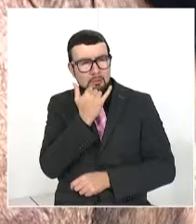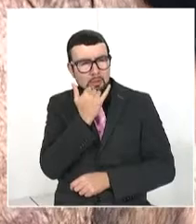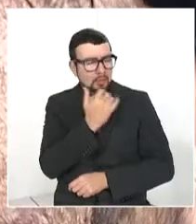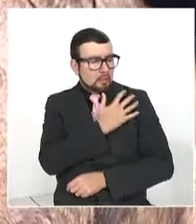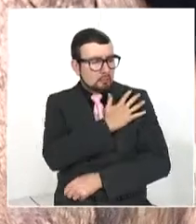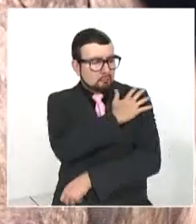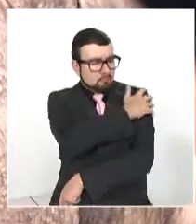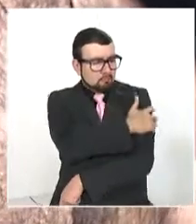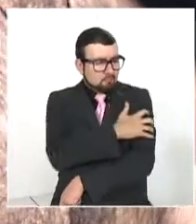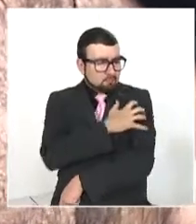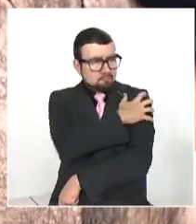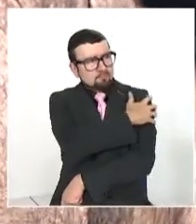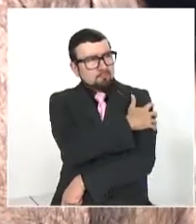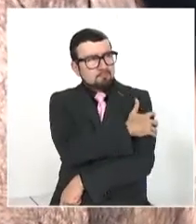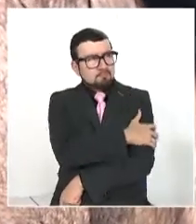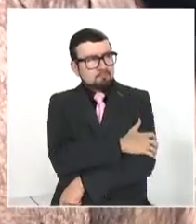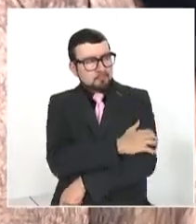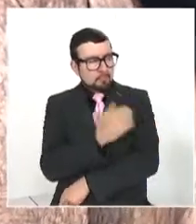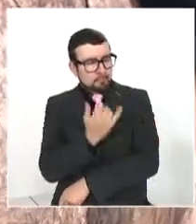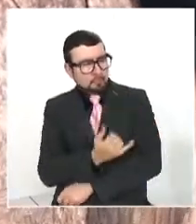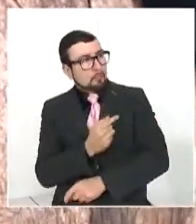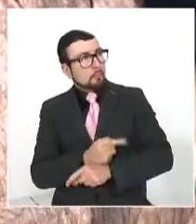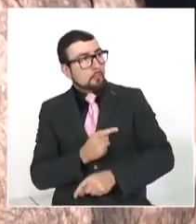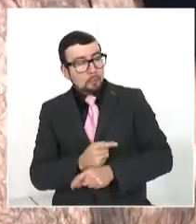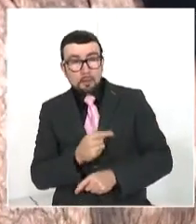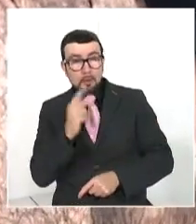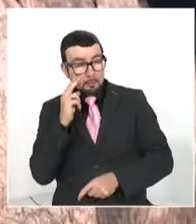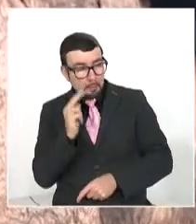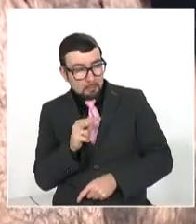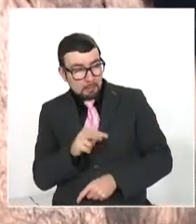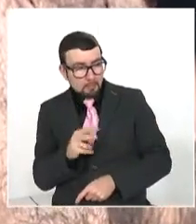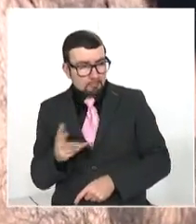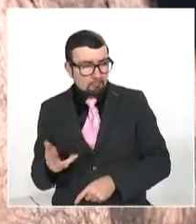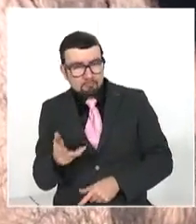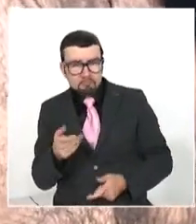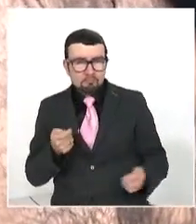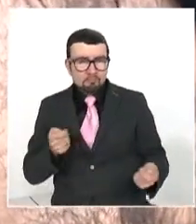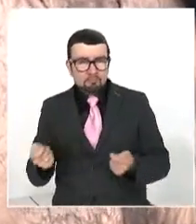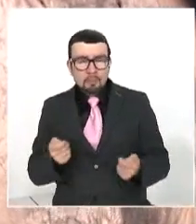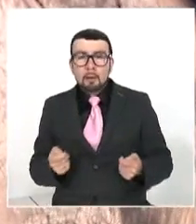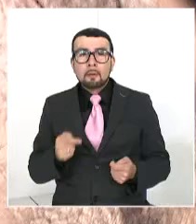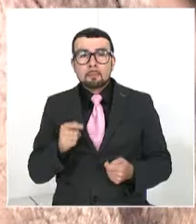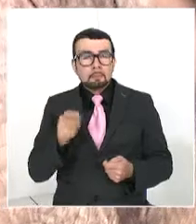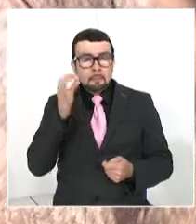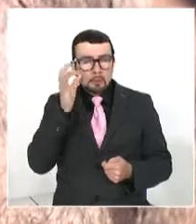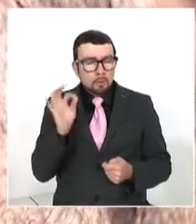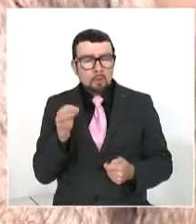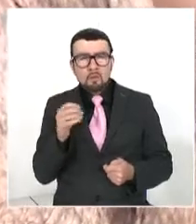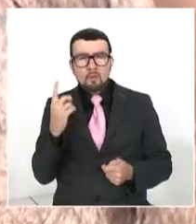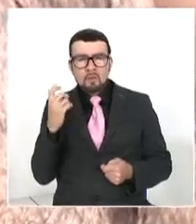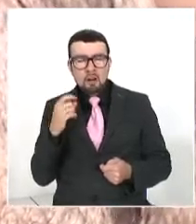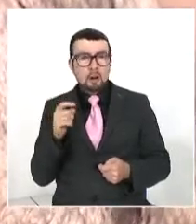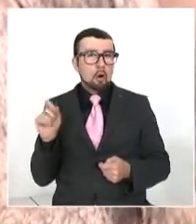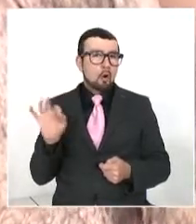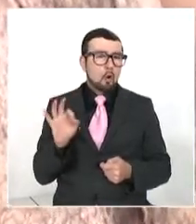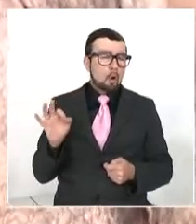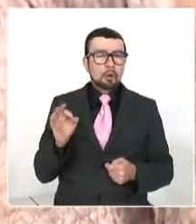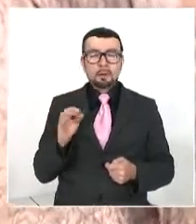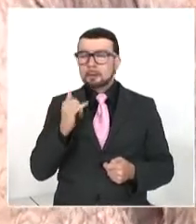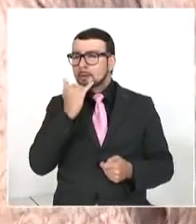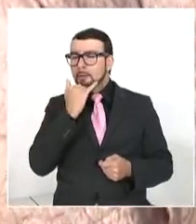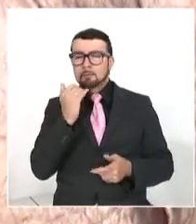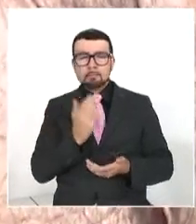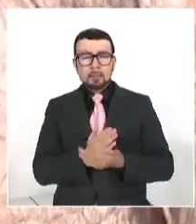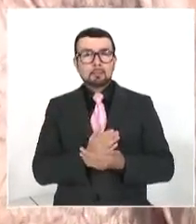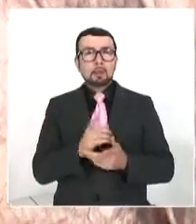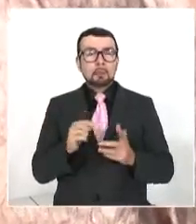sobre el supraespinoso, sobre el infraespinoso, si hay un complejo sobre el deltoides y nos damos cuenta que hay una